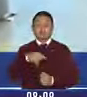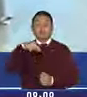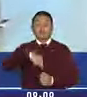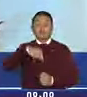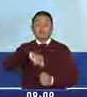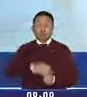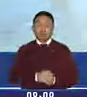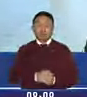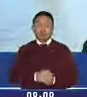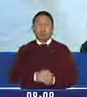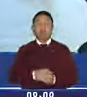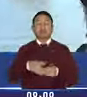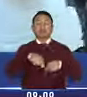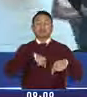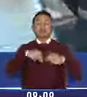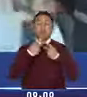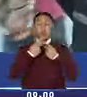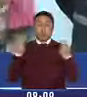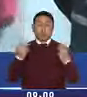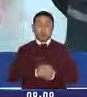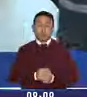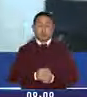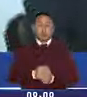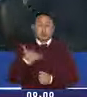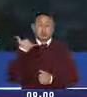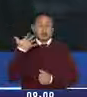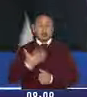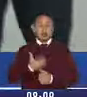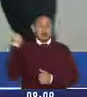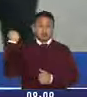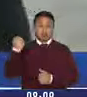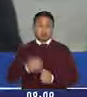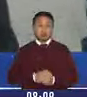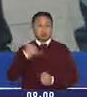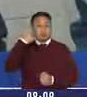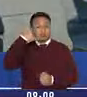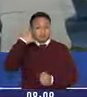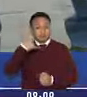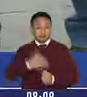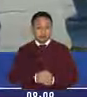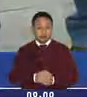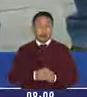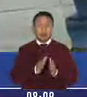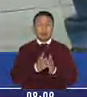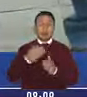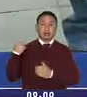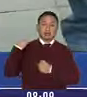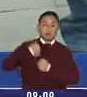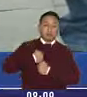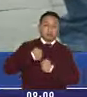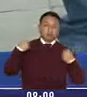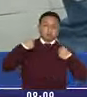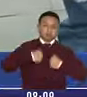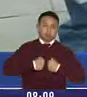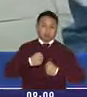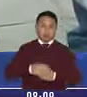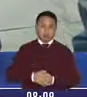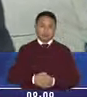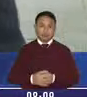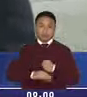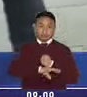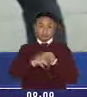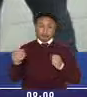caso en el transporte público el arranque de las pertenencias, ¿no? Lo que son celulares, también algunas carteras, algunas mochilas. Claro que sí, bueno,